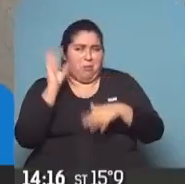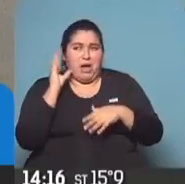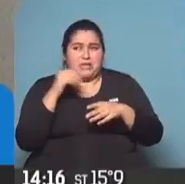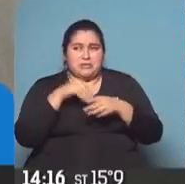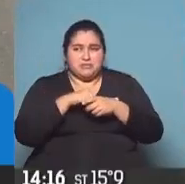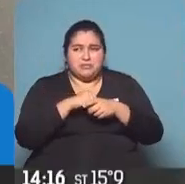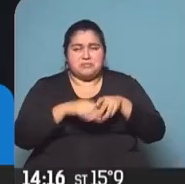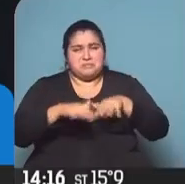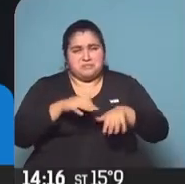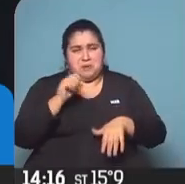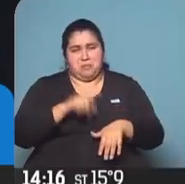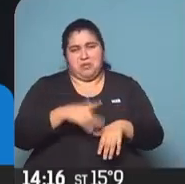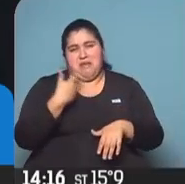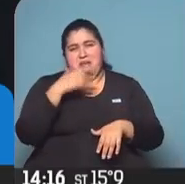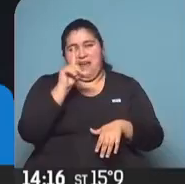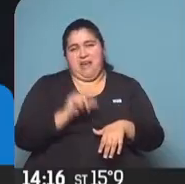argentino